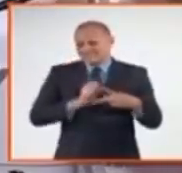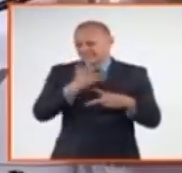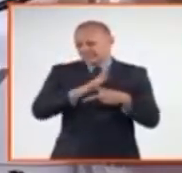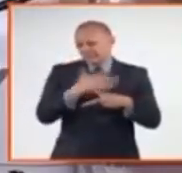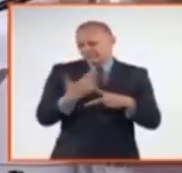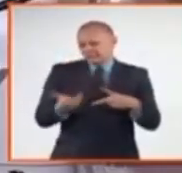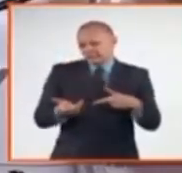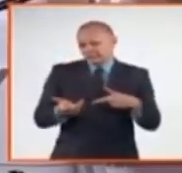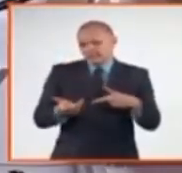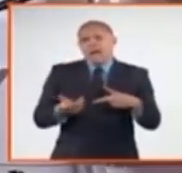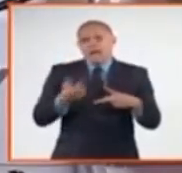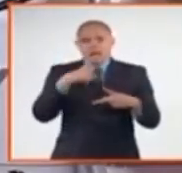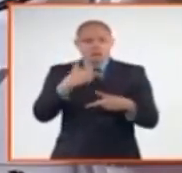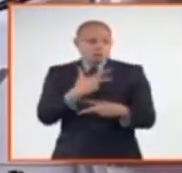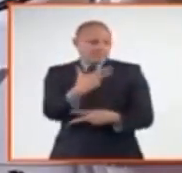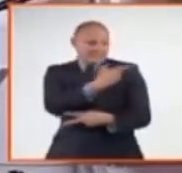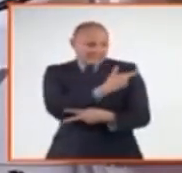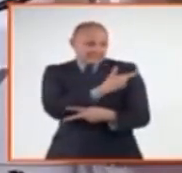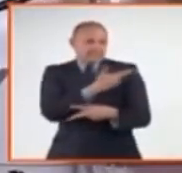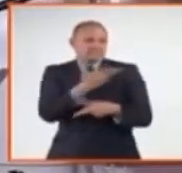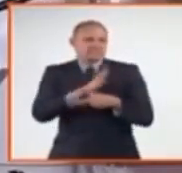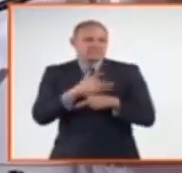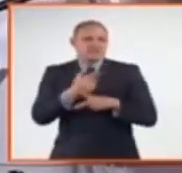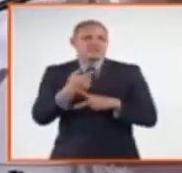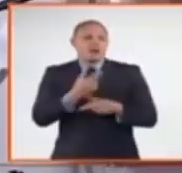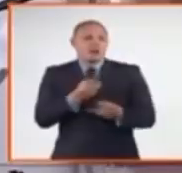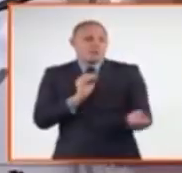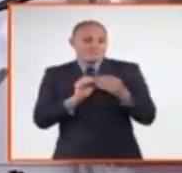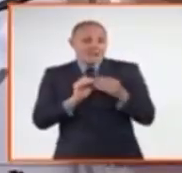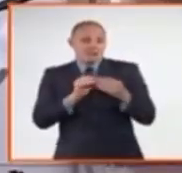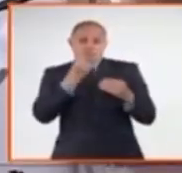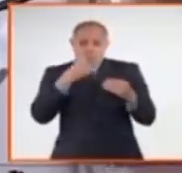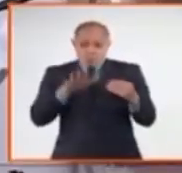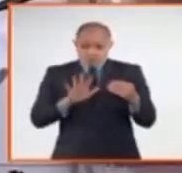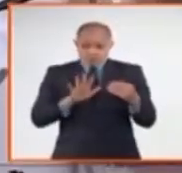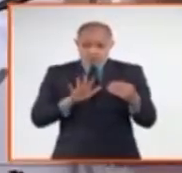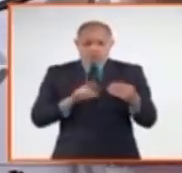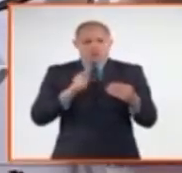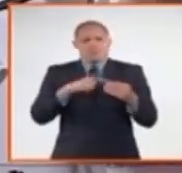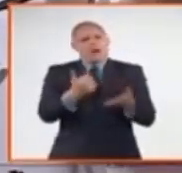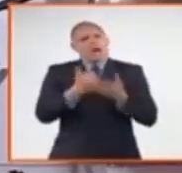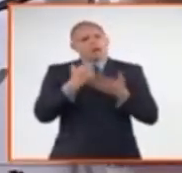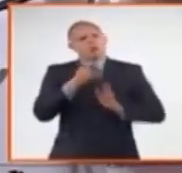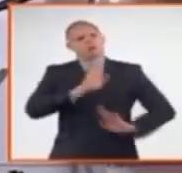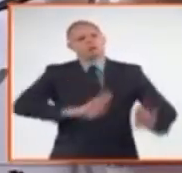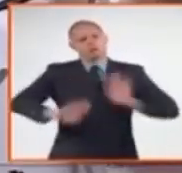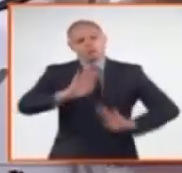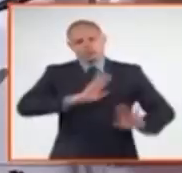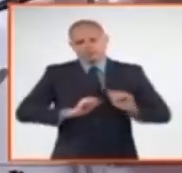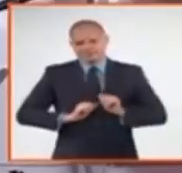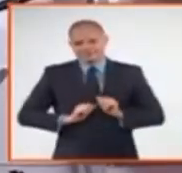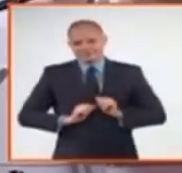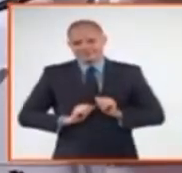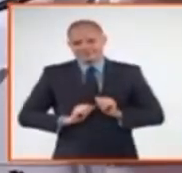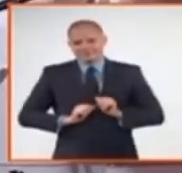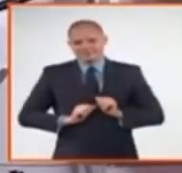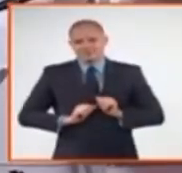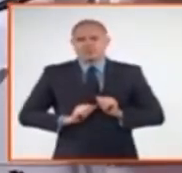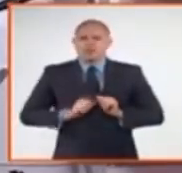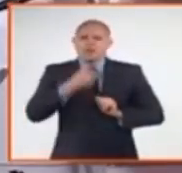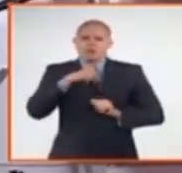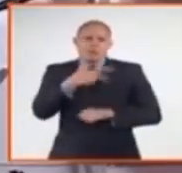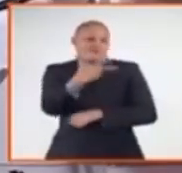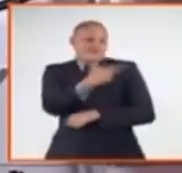la efectividad para evitar la infección a la persona la laguna evita en un por ciento la infección que se